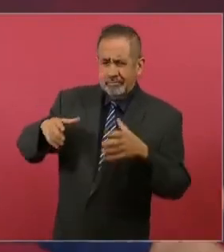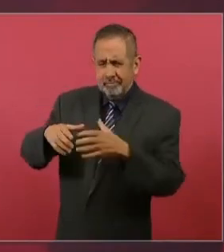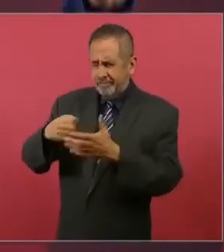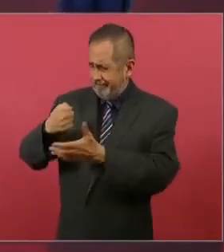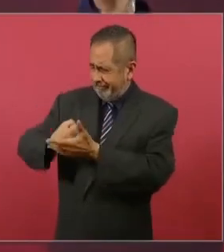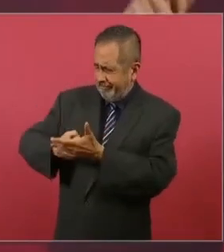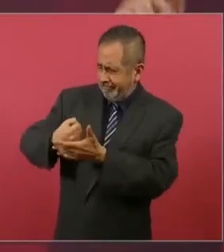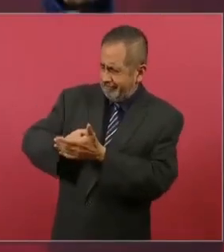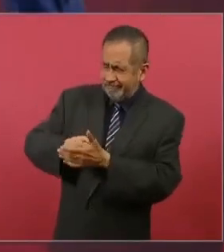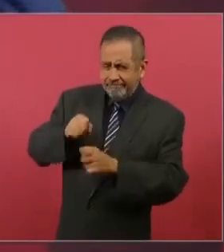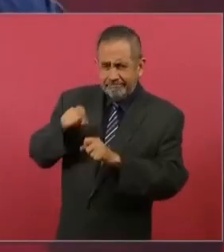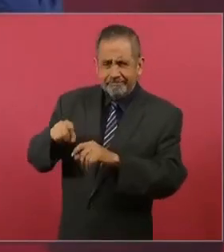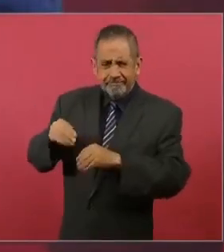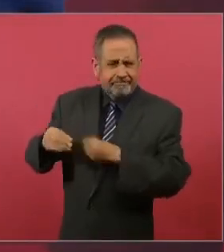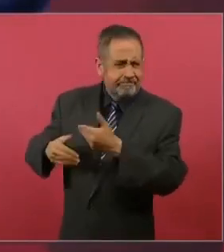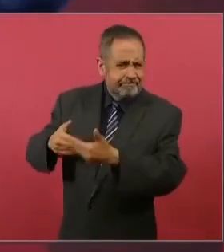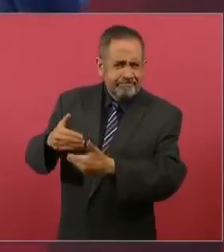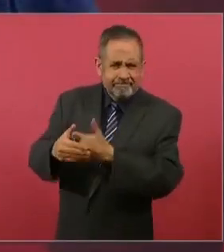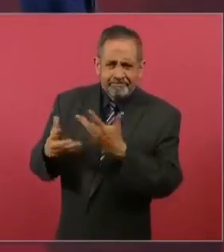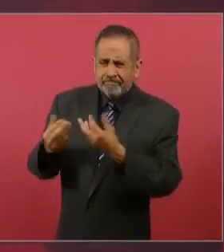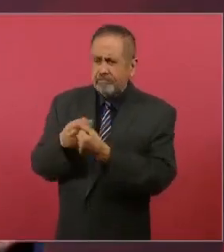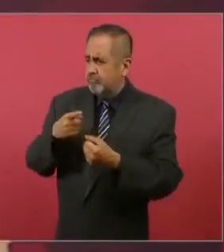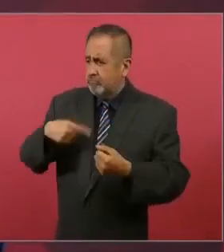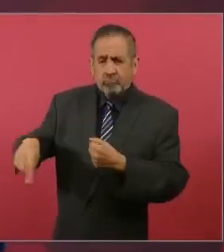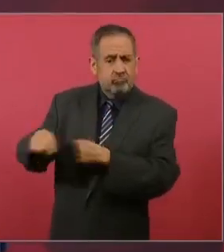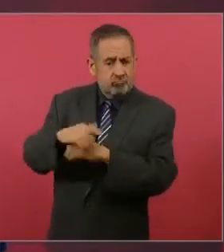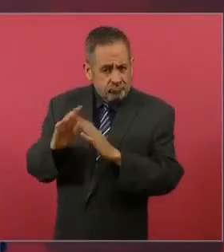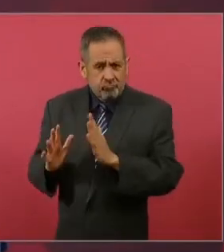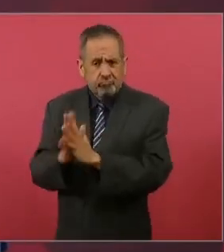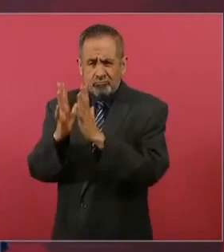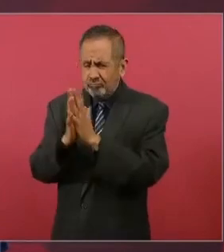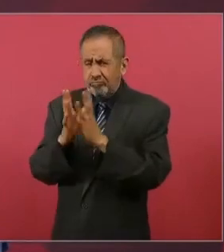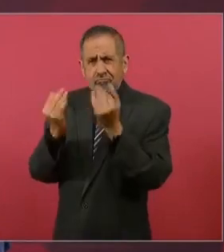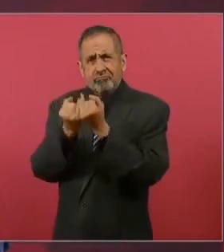Venimos de un movimiento, todos han participado.